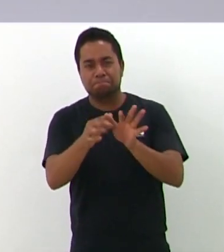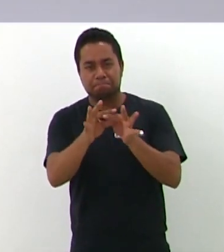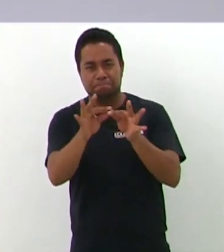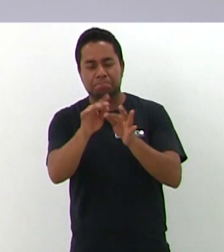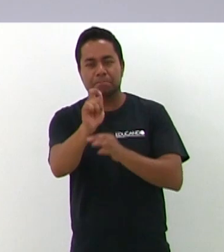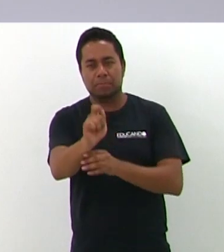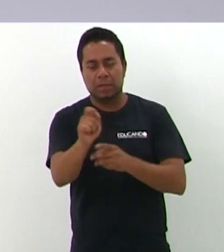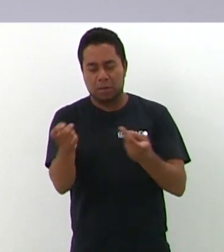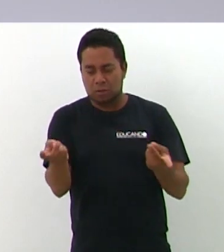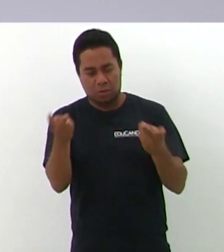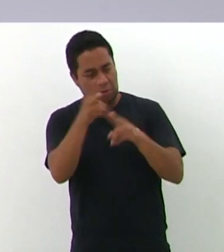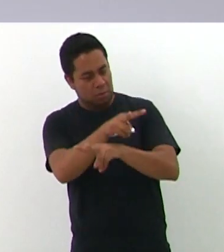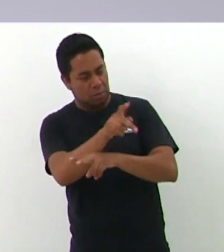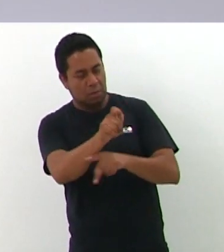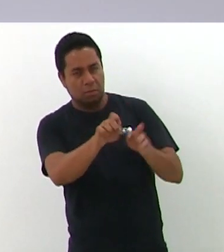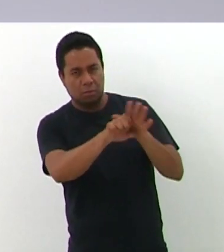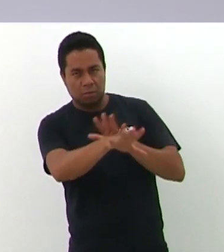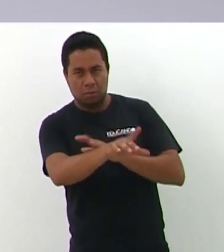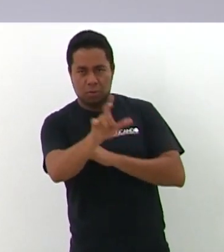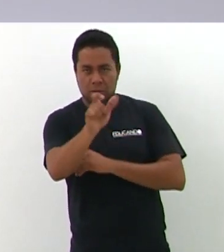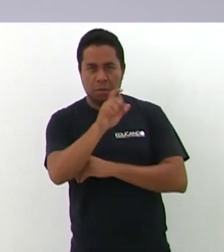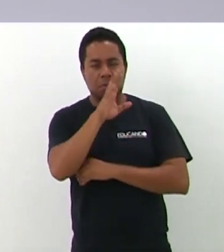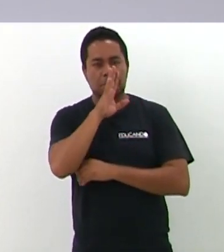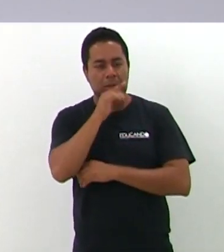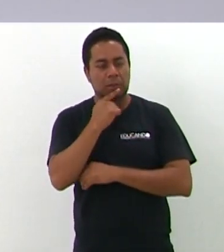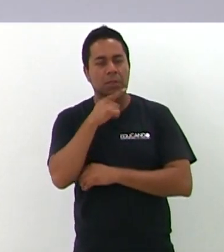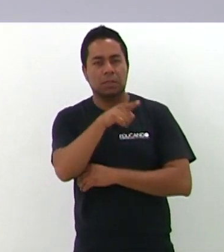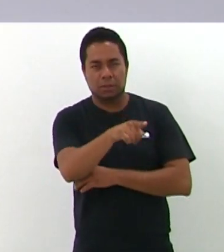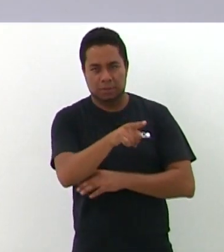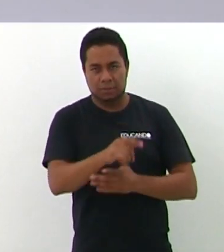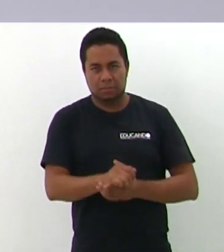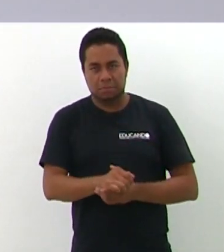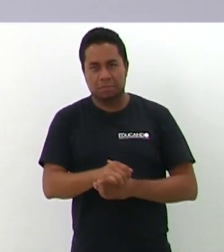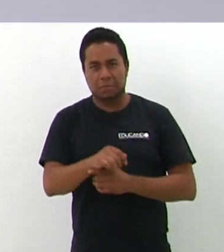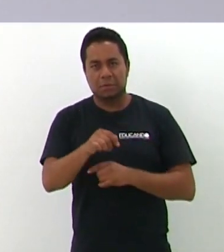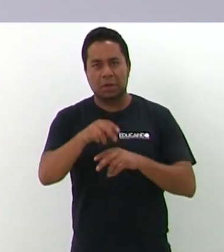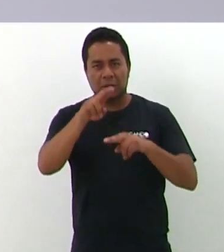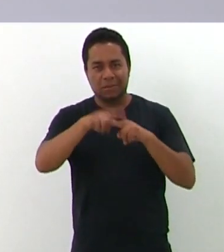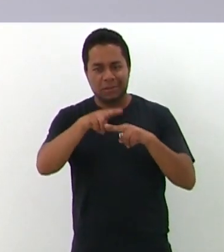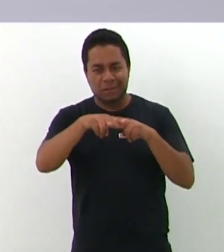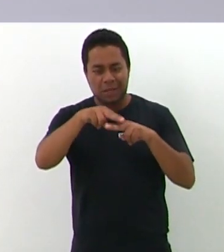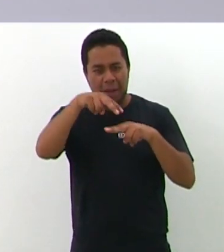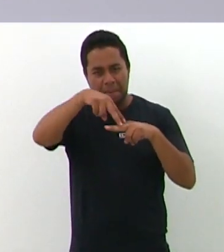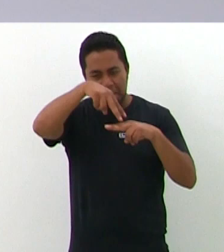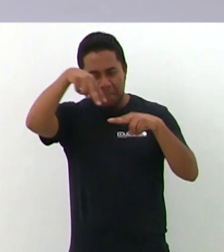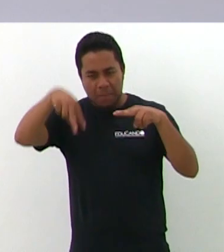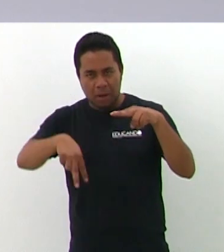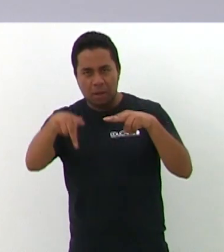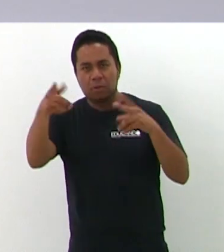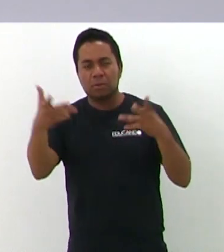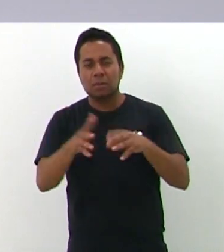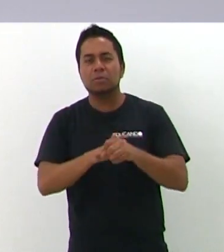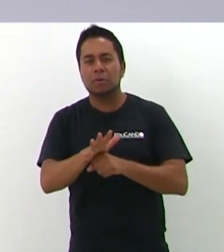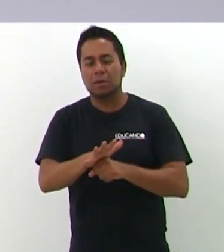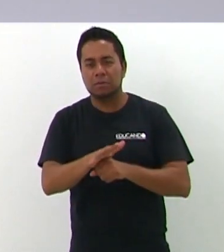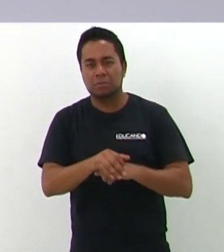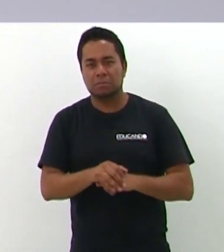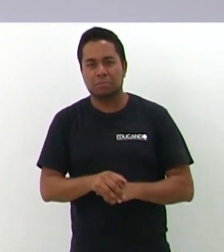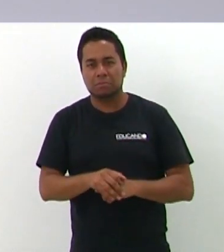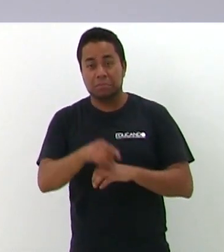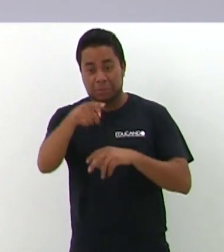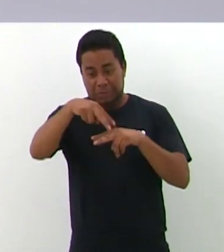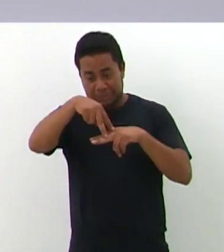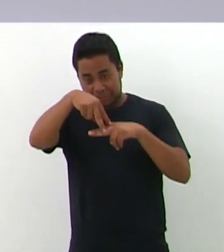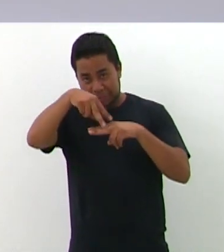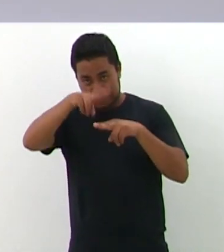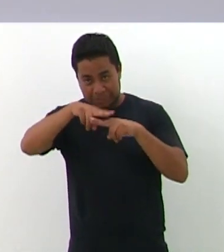Bueno, contrario es, por ejemplo, cuando mamá te dice, bájate de la silla, ¿y tú qué haces?